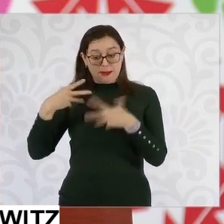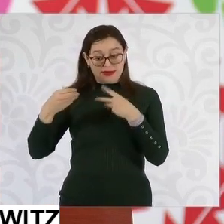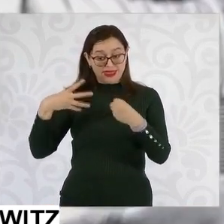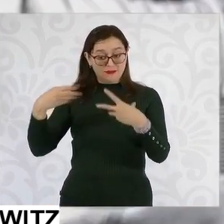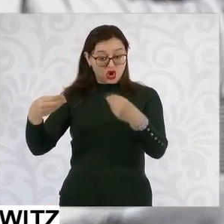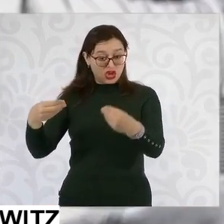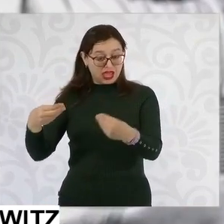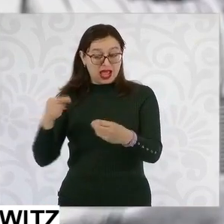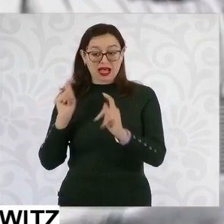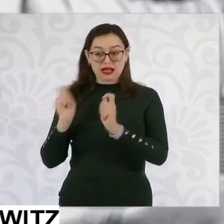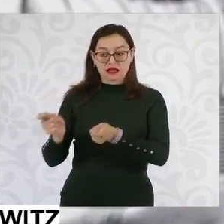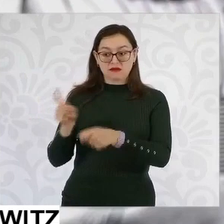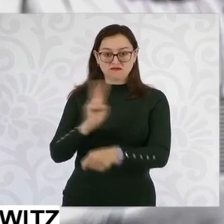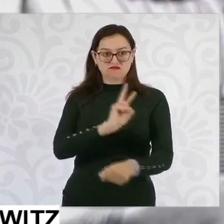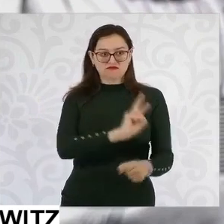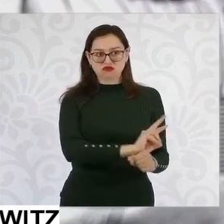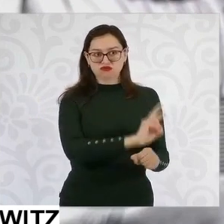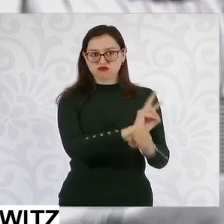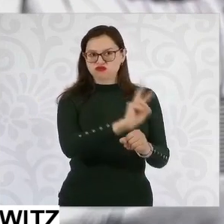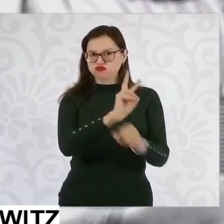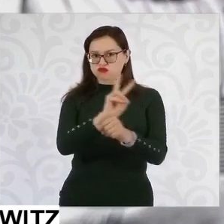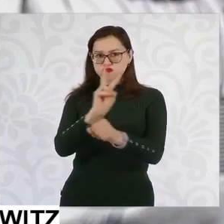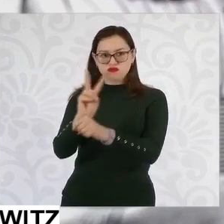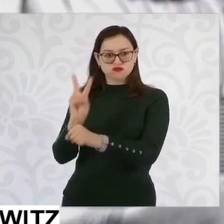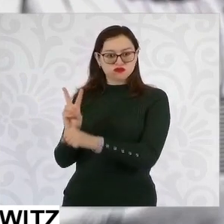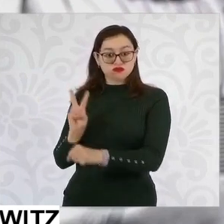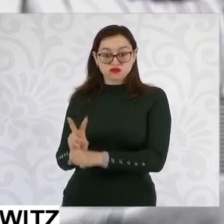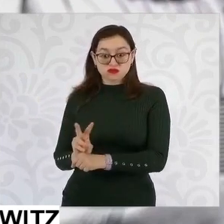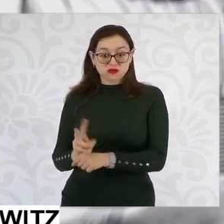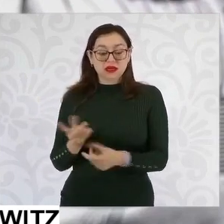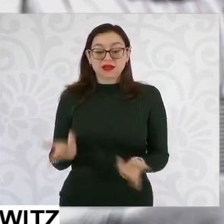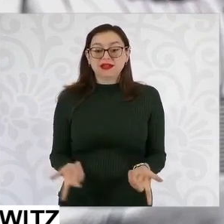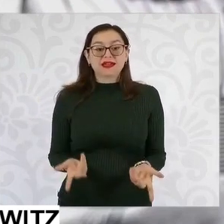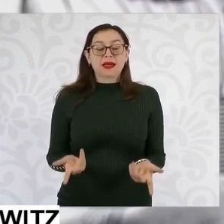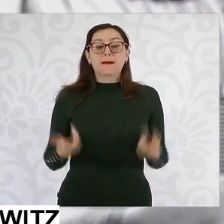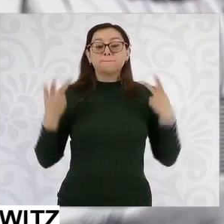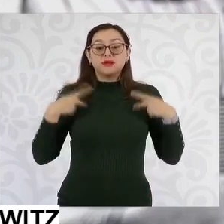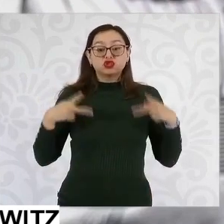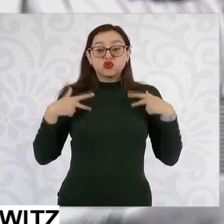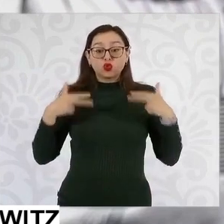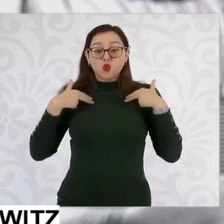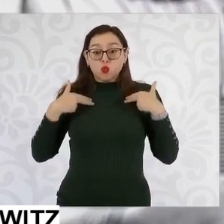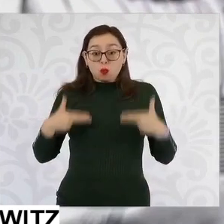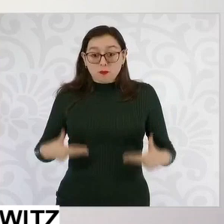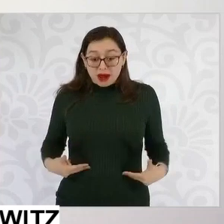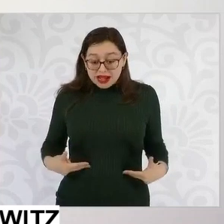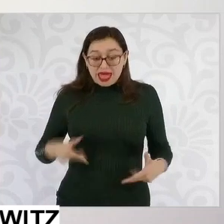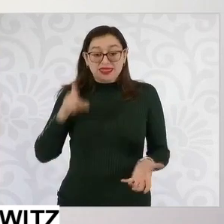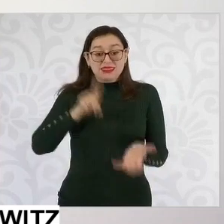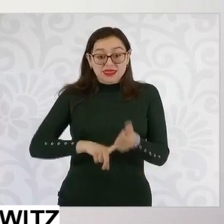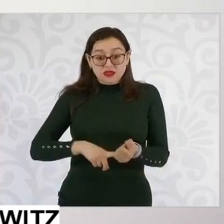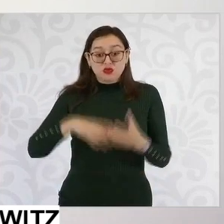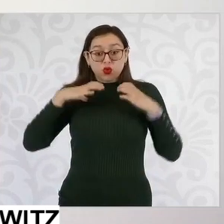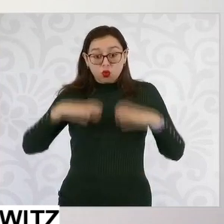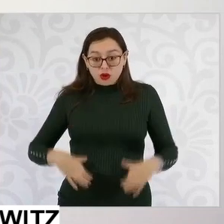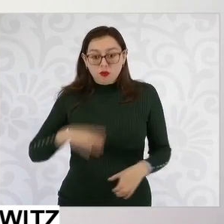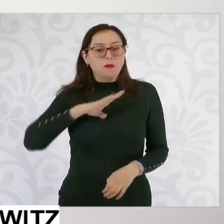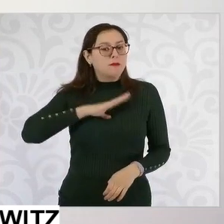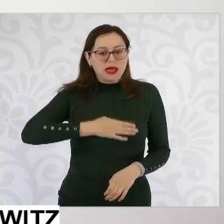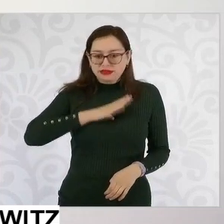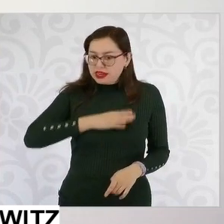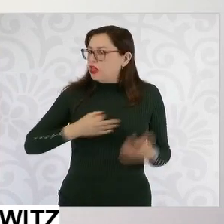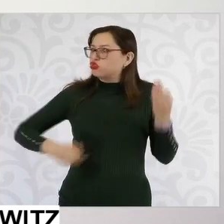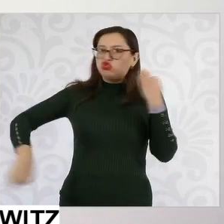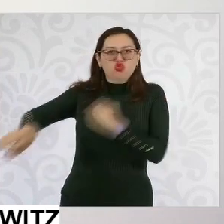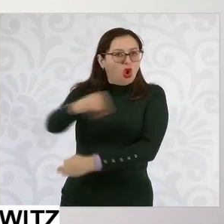esa función de vigilancia. Todos tenemos esas bacterias, pero no tenemos un brote de